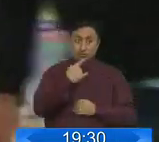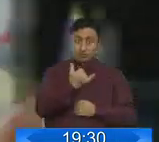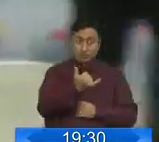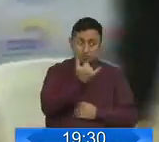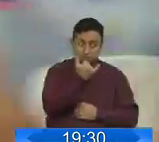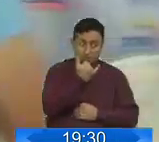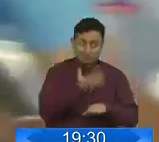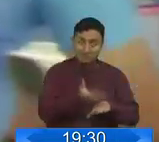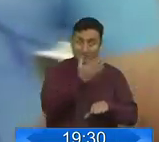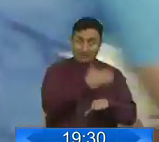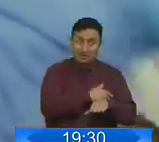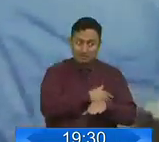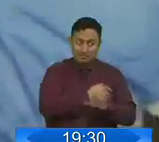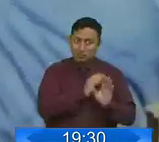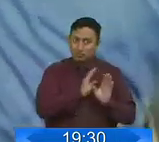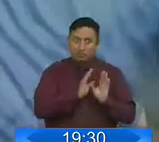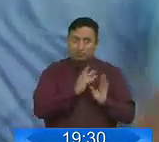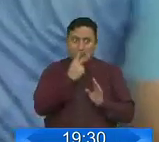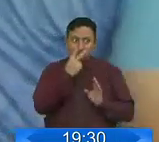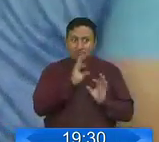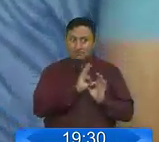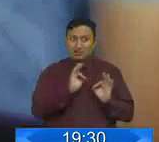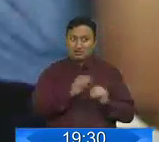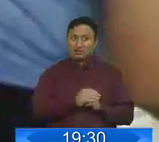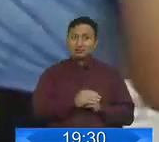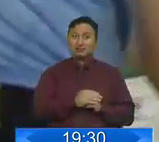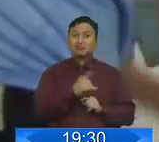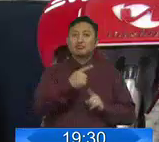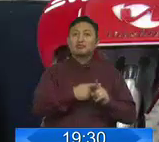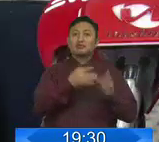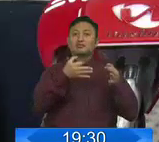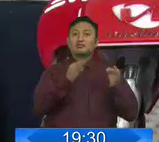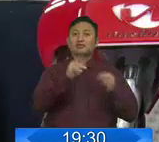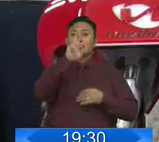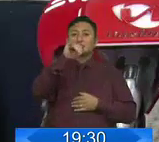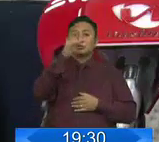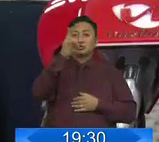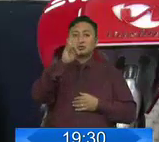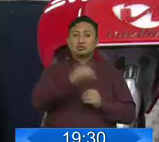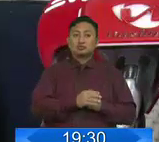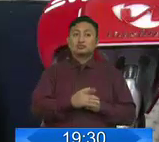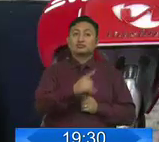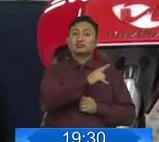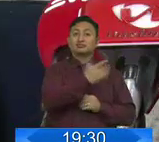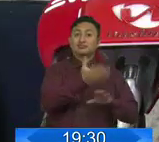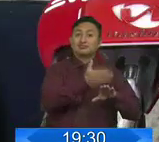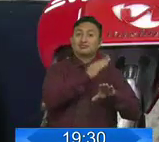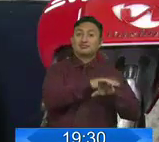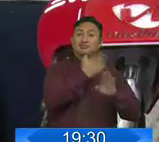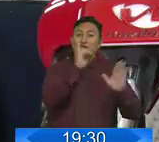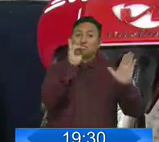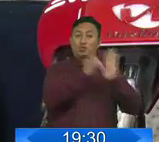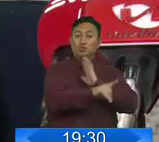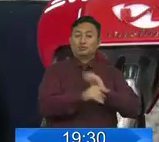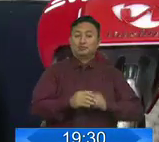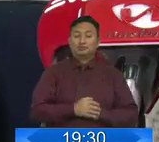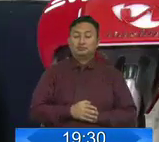de observación de la consulta popular de febrero de 2018, como había denunciado la presidenta del CNE, Diana